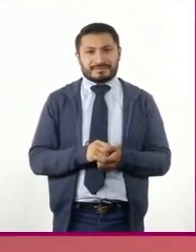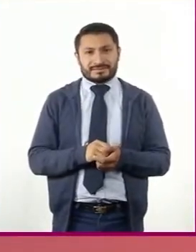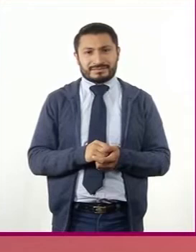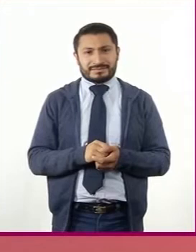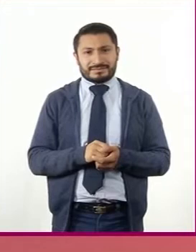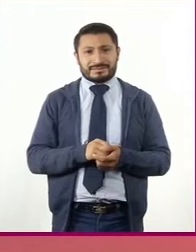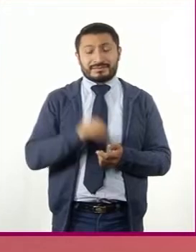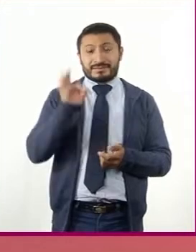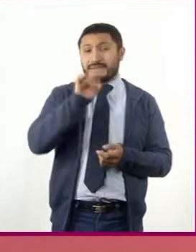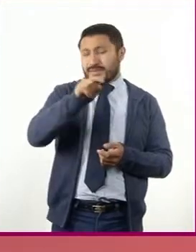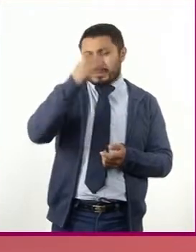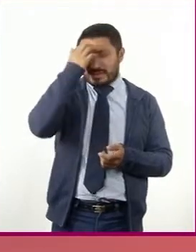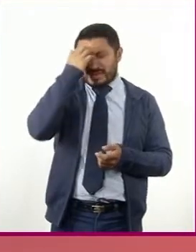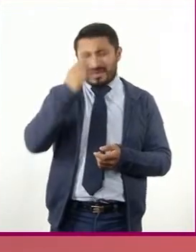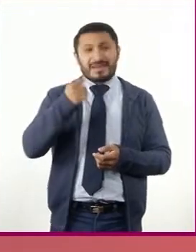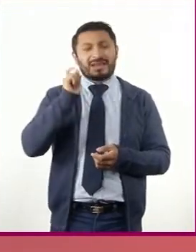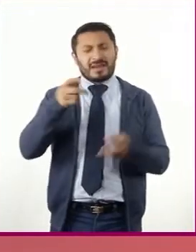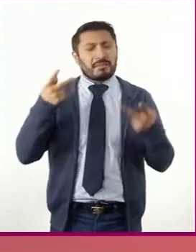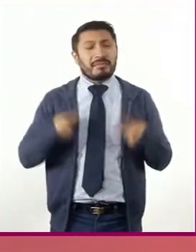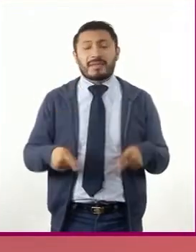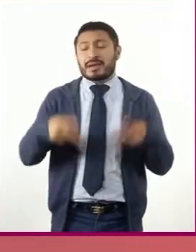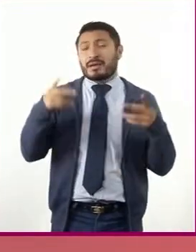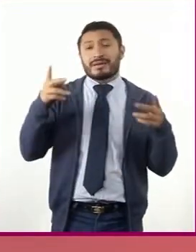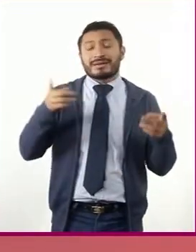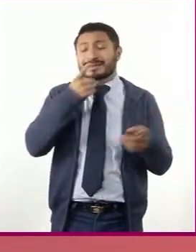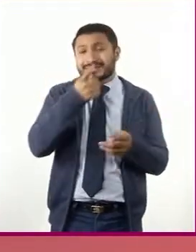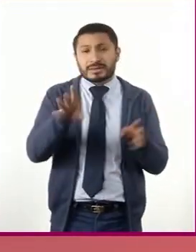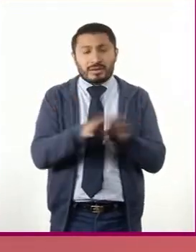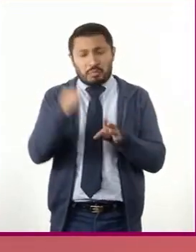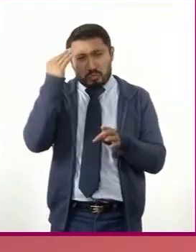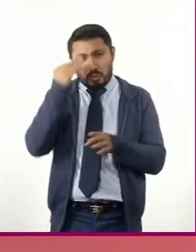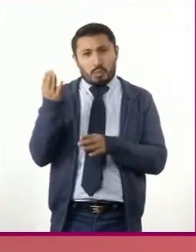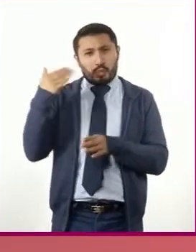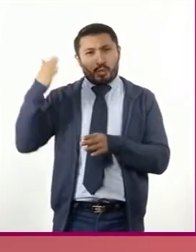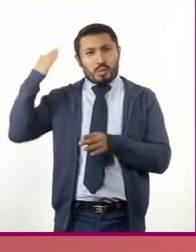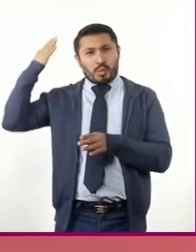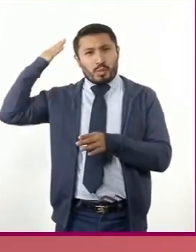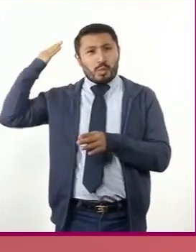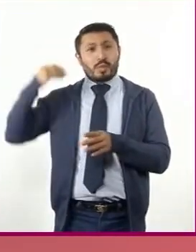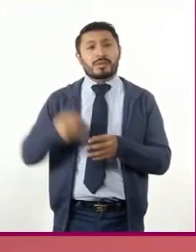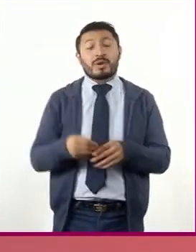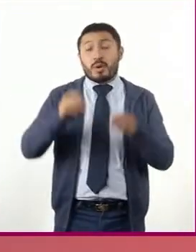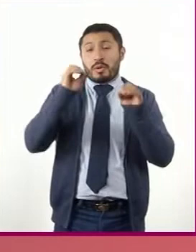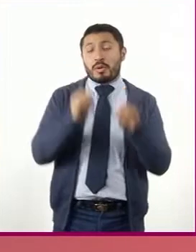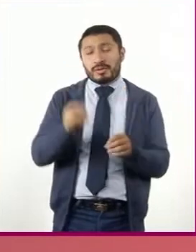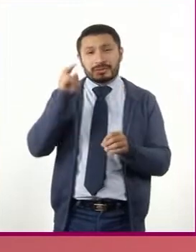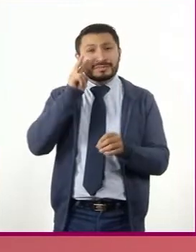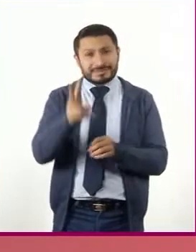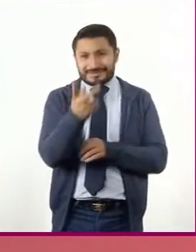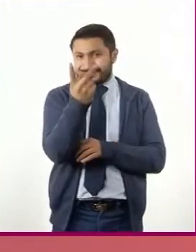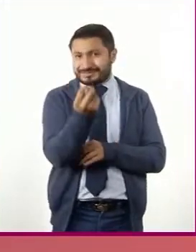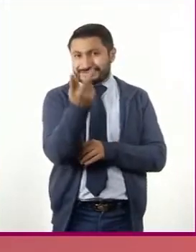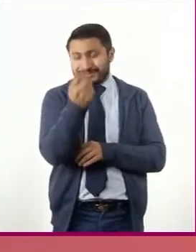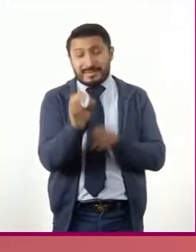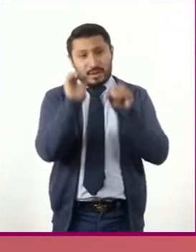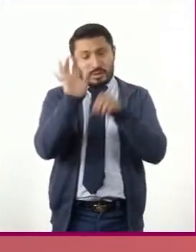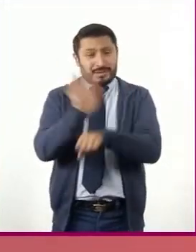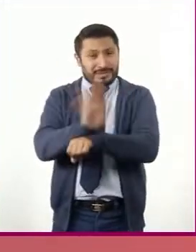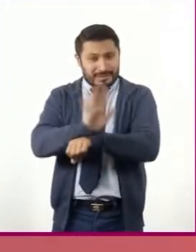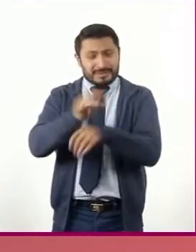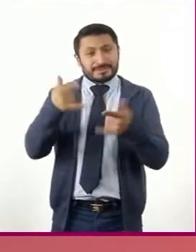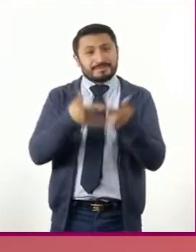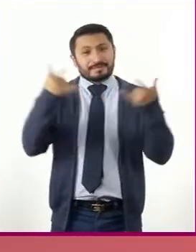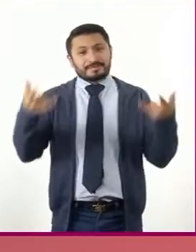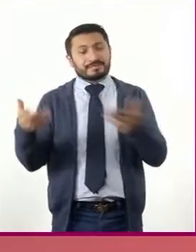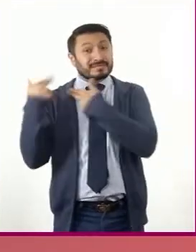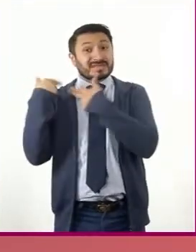¿Han escuchado alguna vez a la gente haciendo referencia a tiempos pasados? ¿O han visto en la televisión o el cine historias